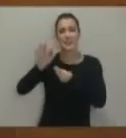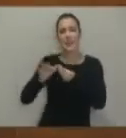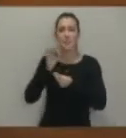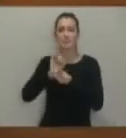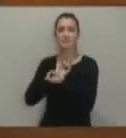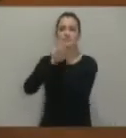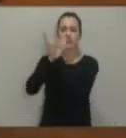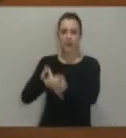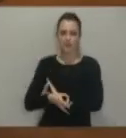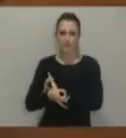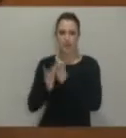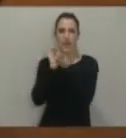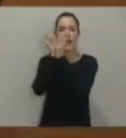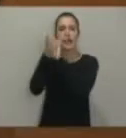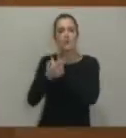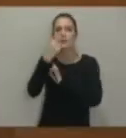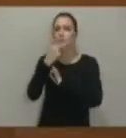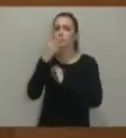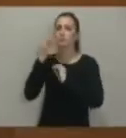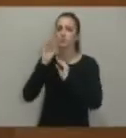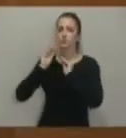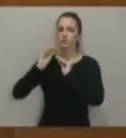y que cumplan sus compromisos,